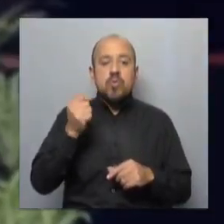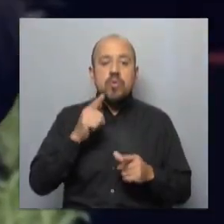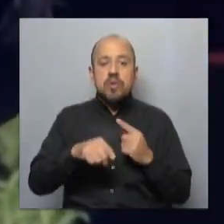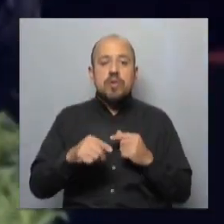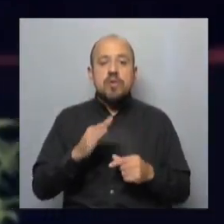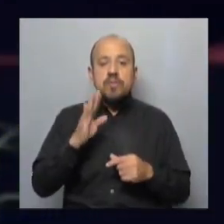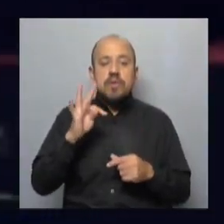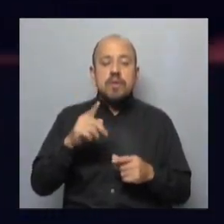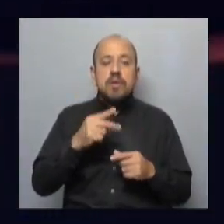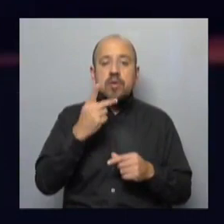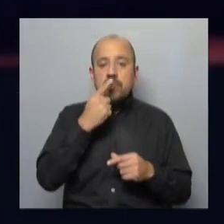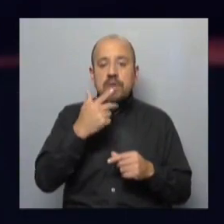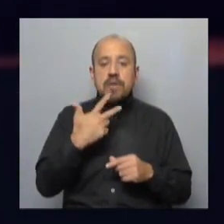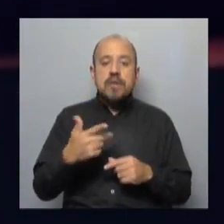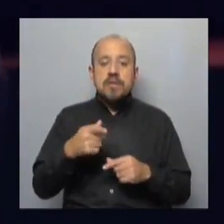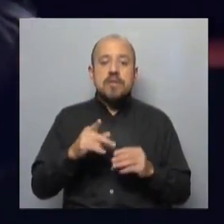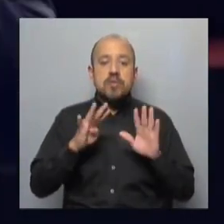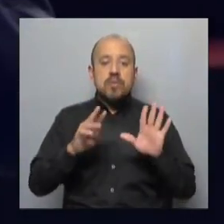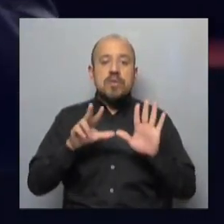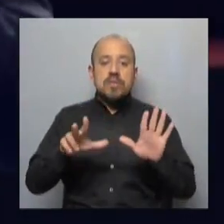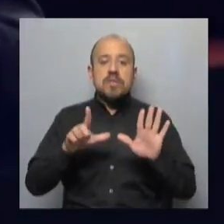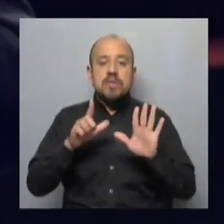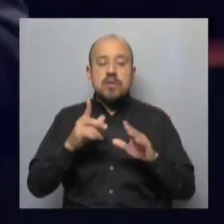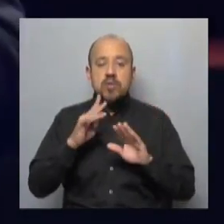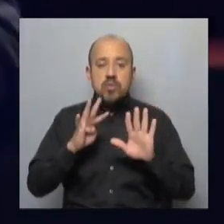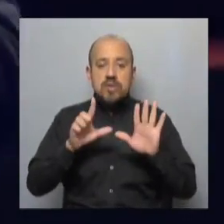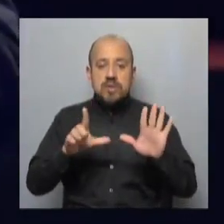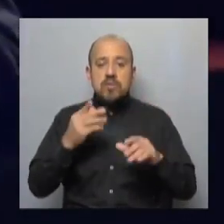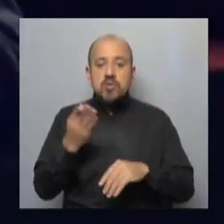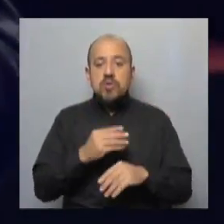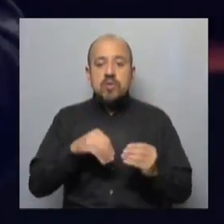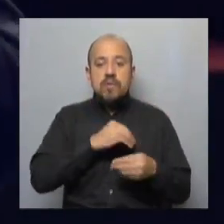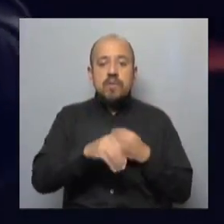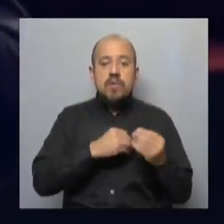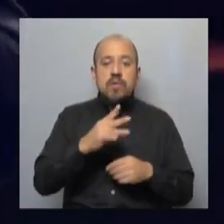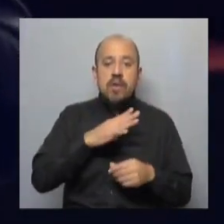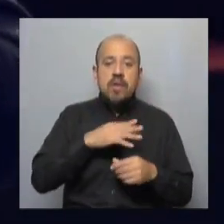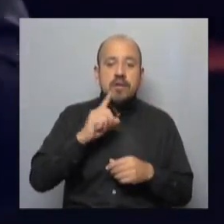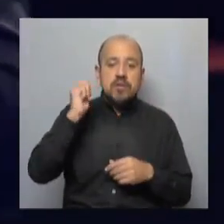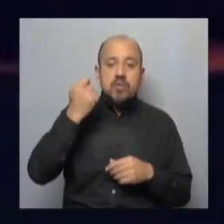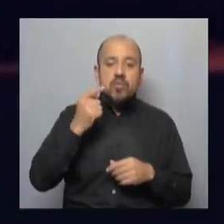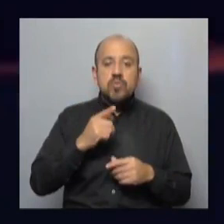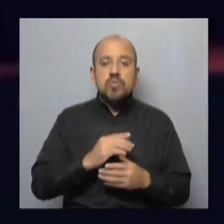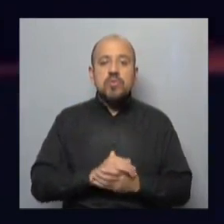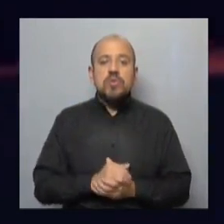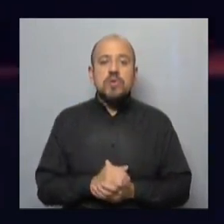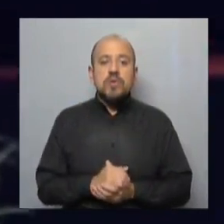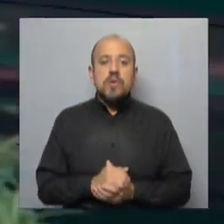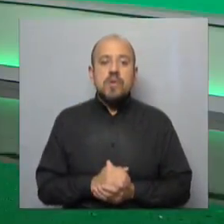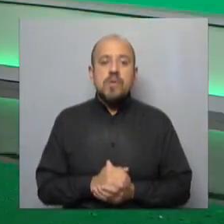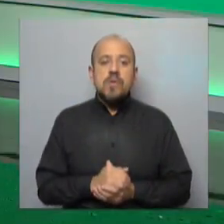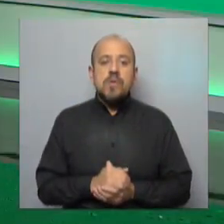del pp en 2003 que logró que el 97 por ciento de las familias brasileñas tengan electricidad en sus casas